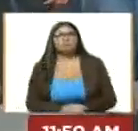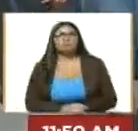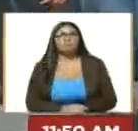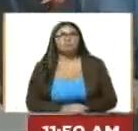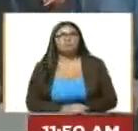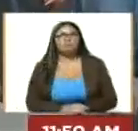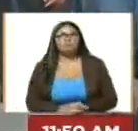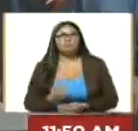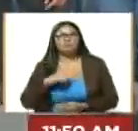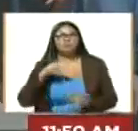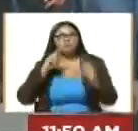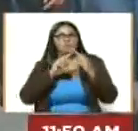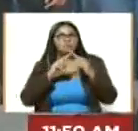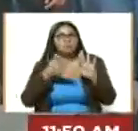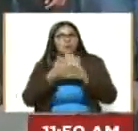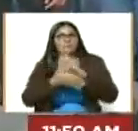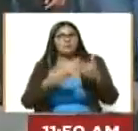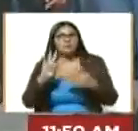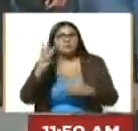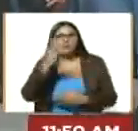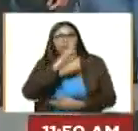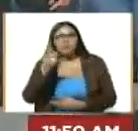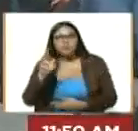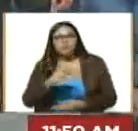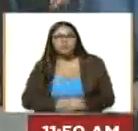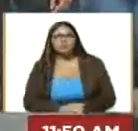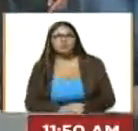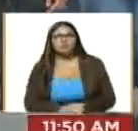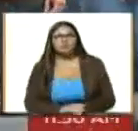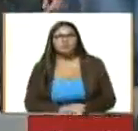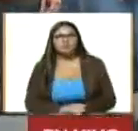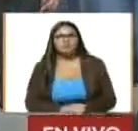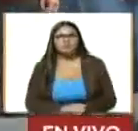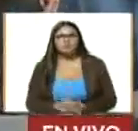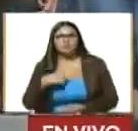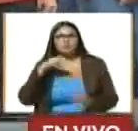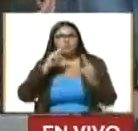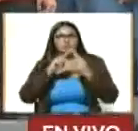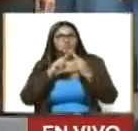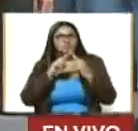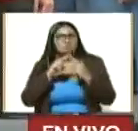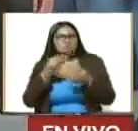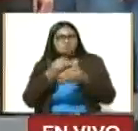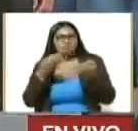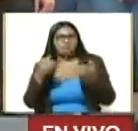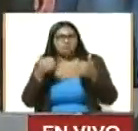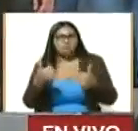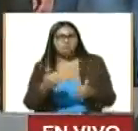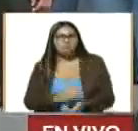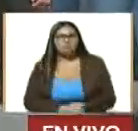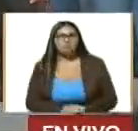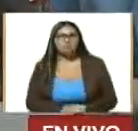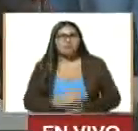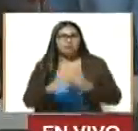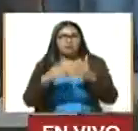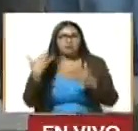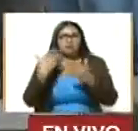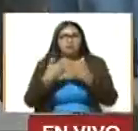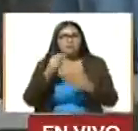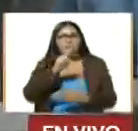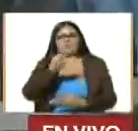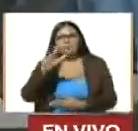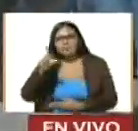conocemos lo que ocurría en la Cuarta República, ¿verdad? Lo conocemos perfectamente. Conocemos lo que ha pasado en estos